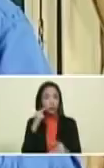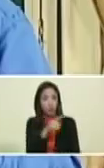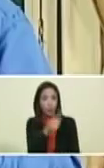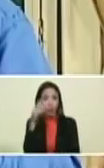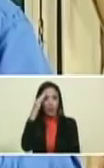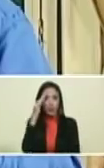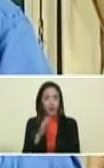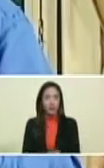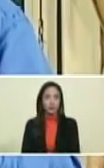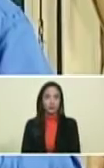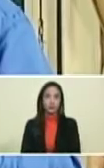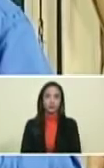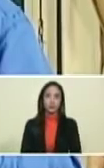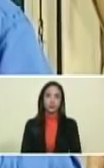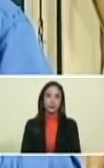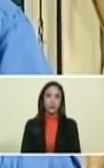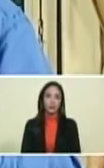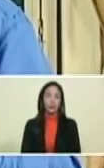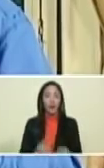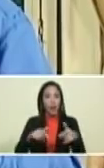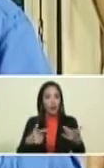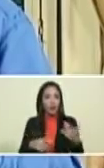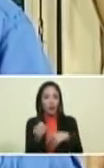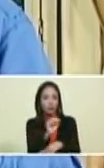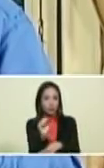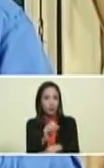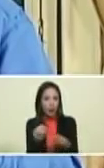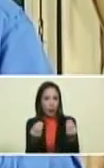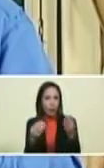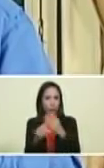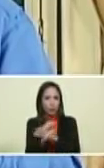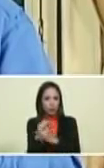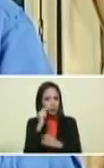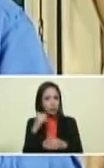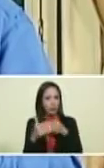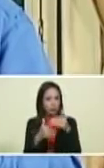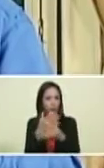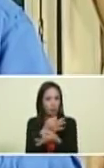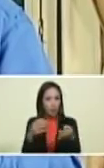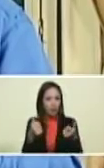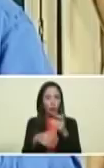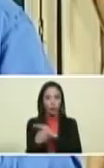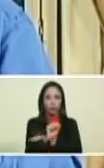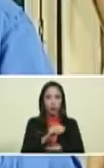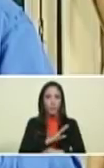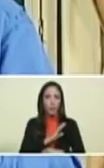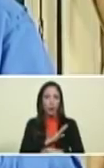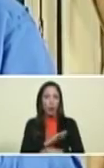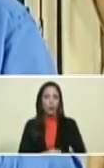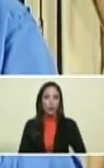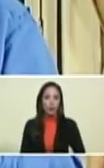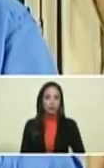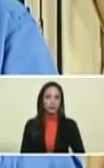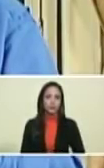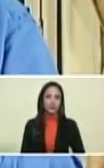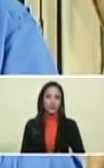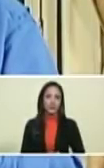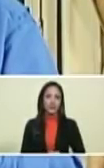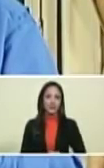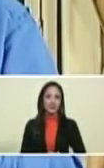conocen. Venezuela tiene un parque automotor fuerte, sólido, en vehículos de carga, fuerte,